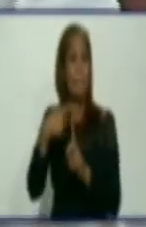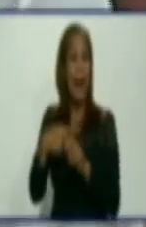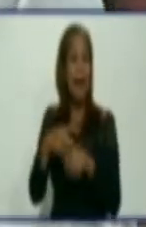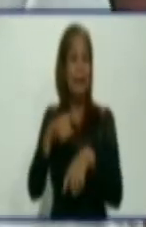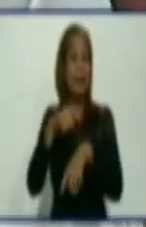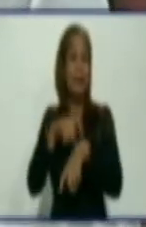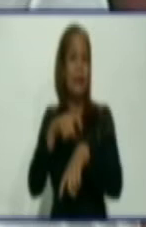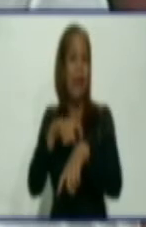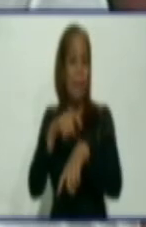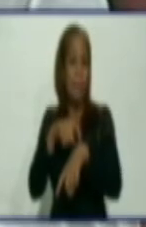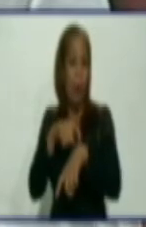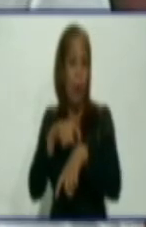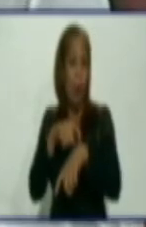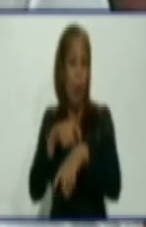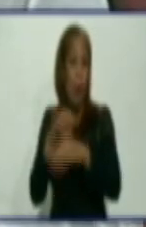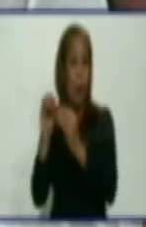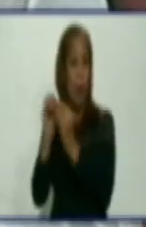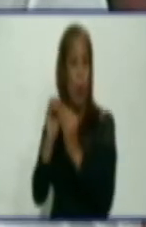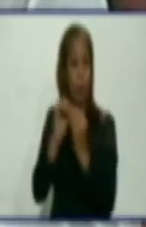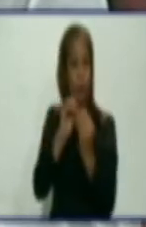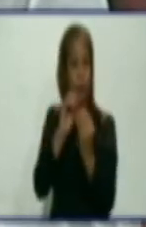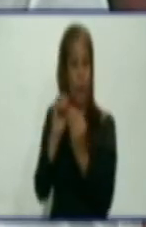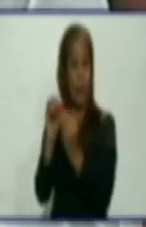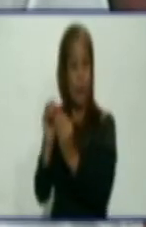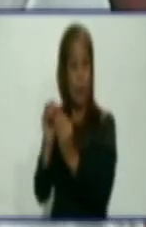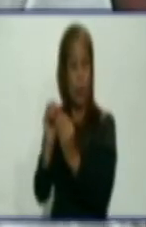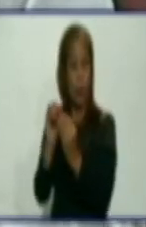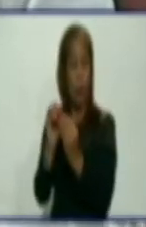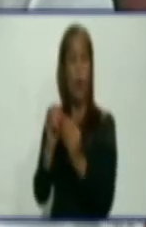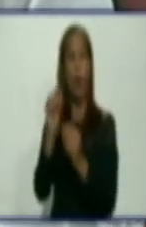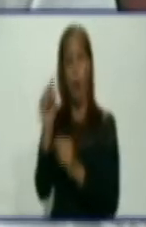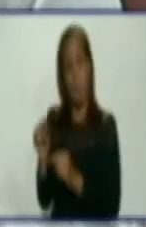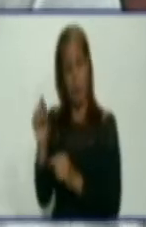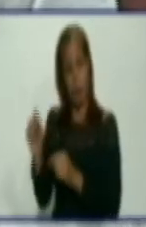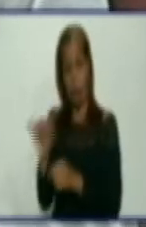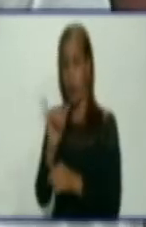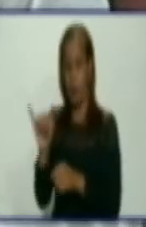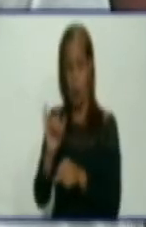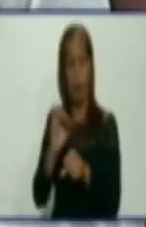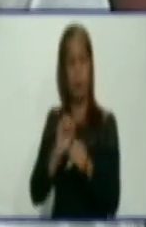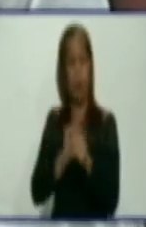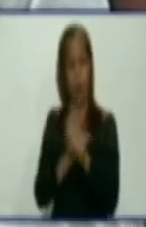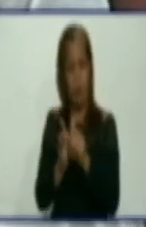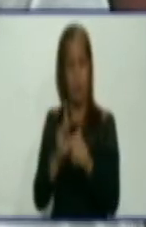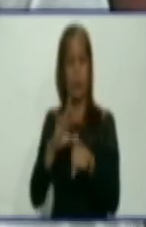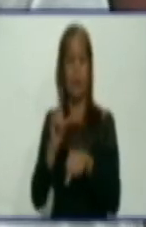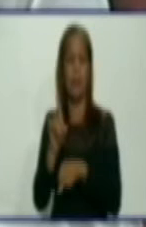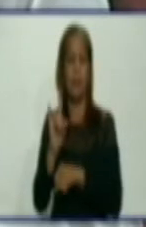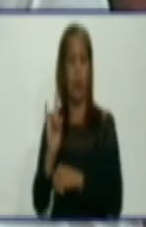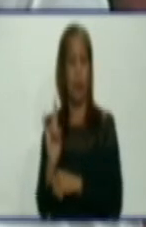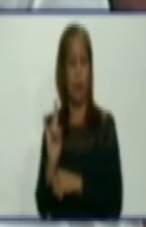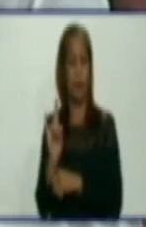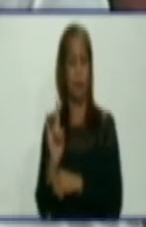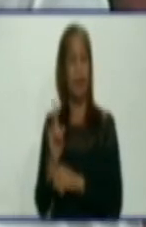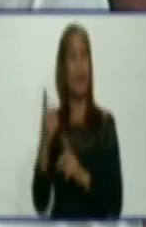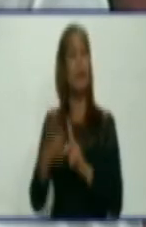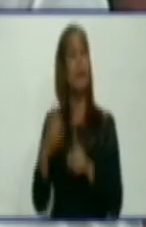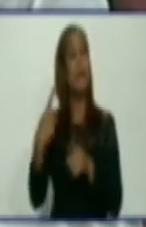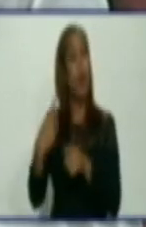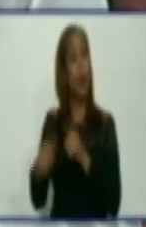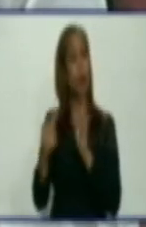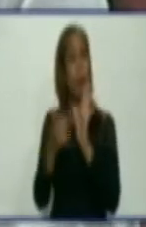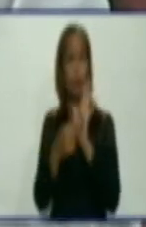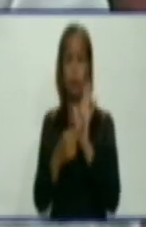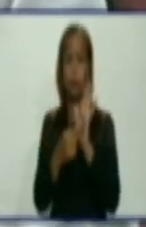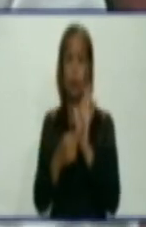en contagio con estas personas que están enfermas. Y lo otro que podemos estar diciendo que